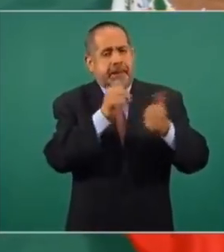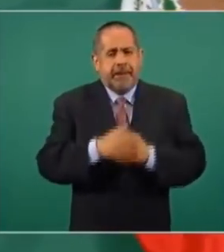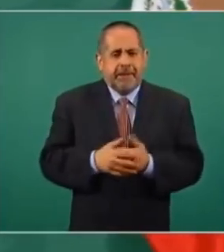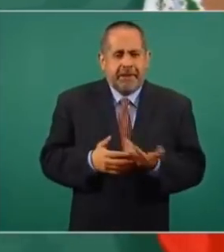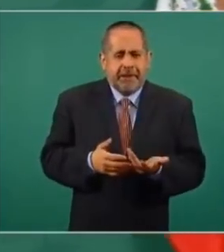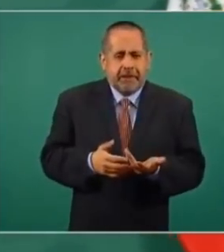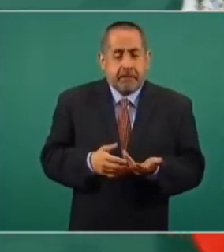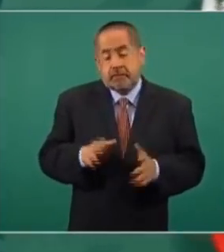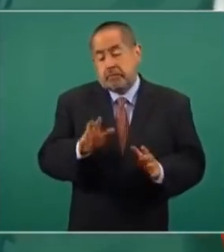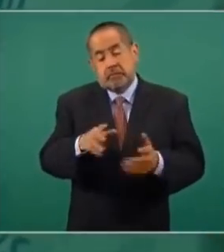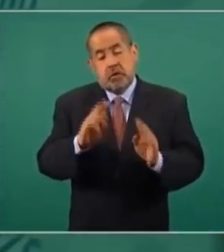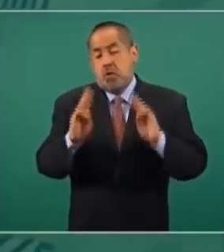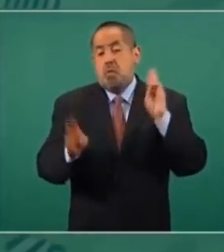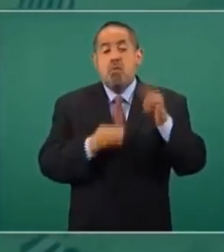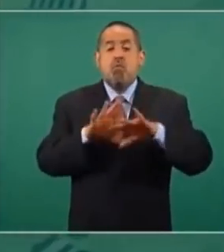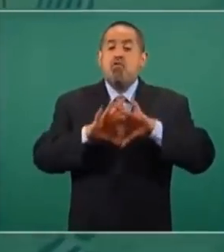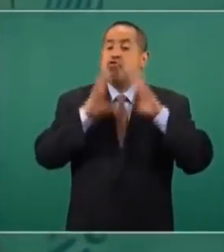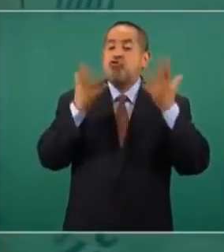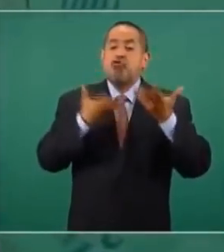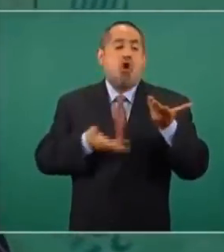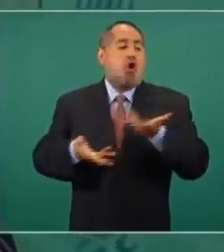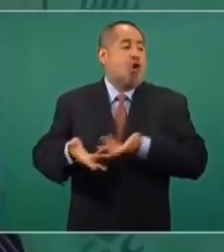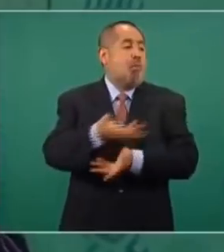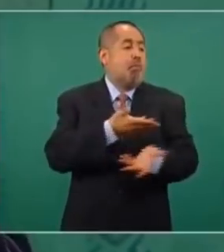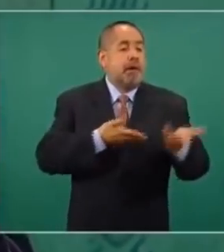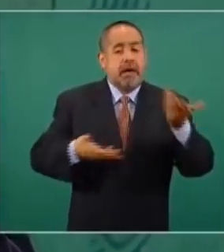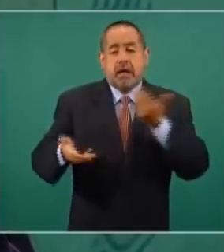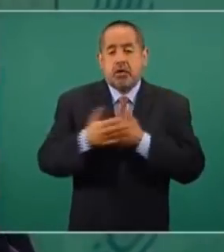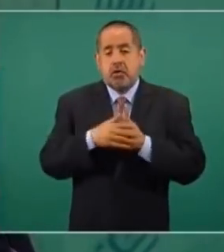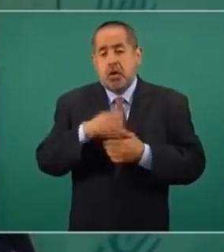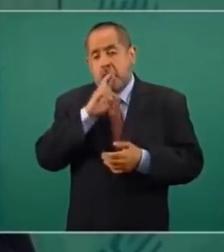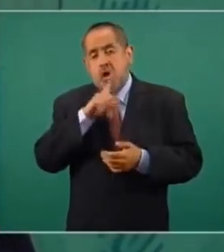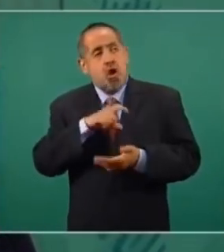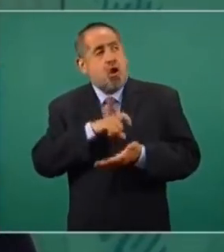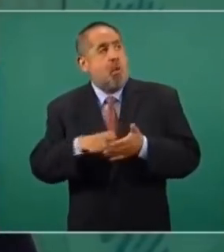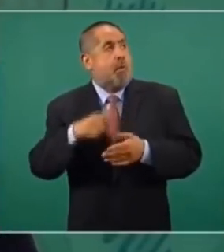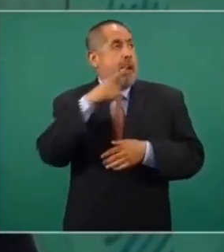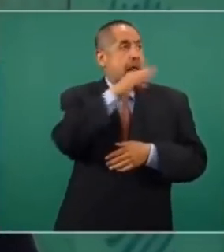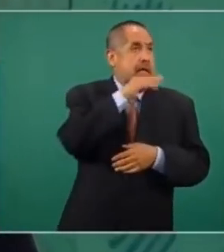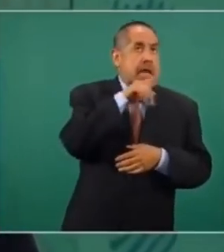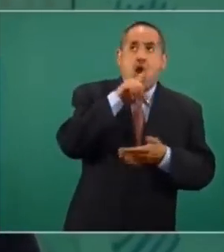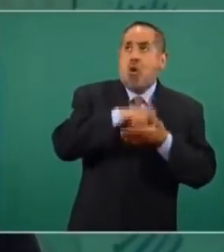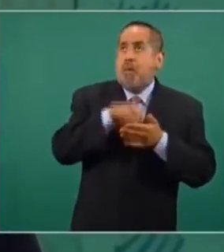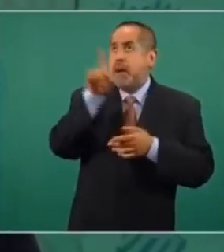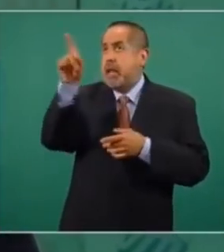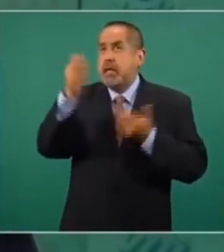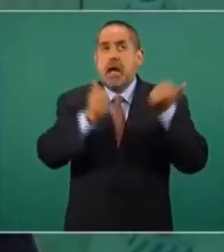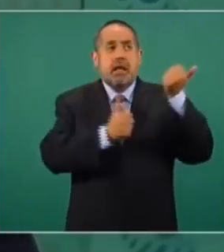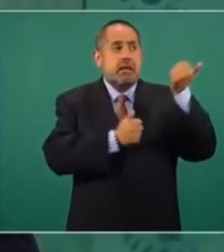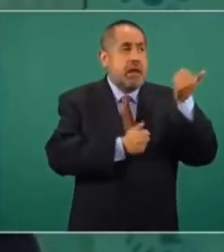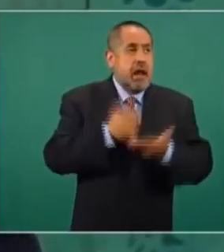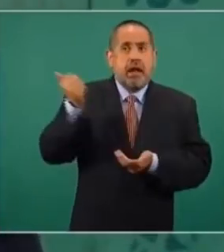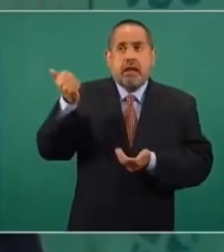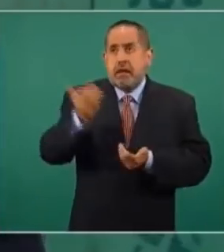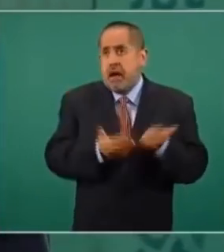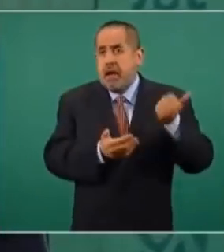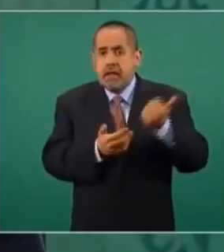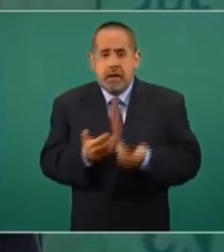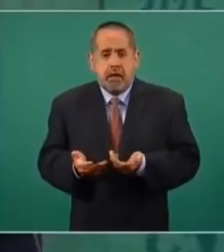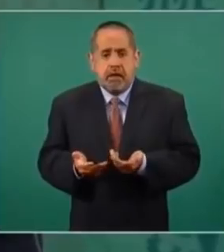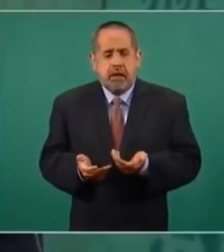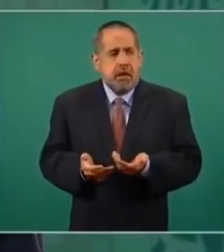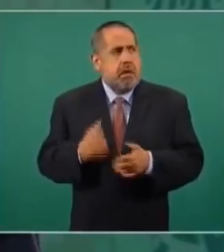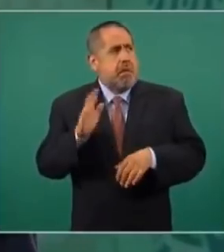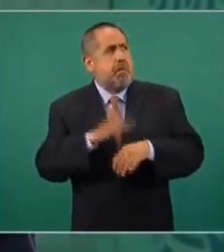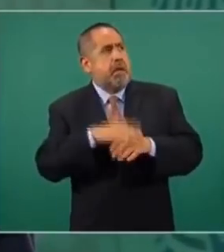mundo globalizado podemos comprar maíz, podemos comprar lo que se consuma en el extranjero, además es